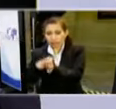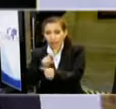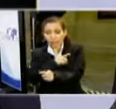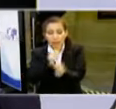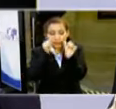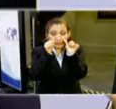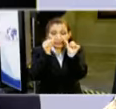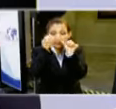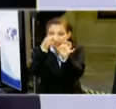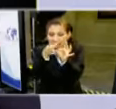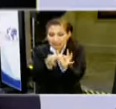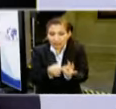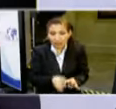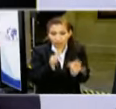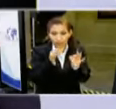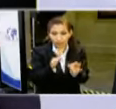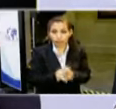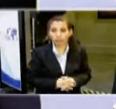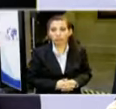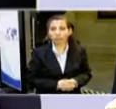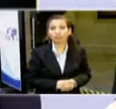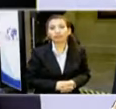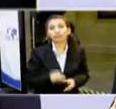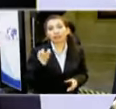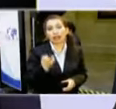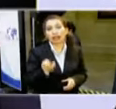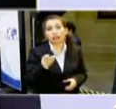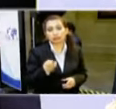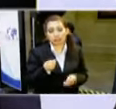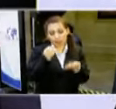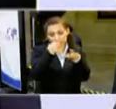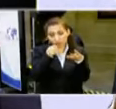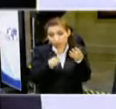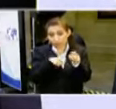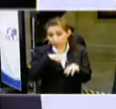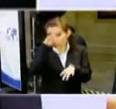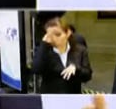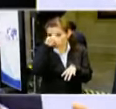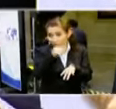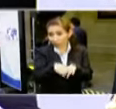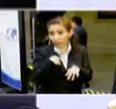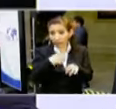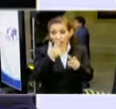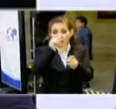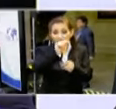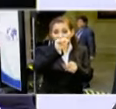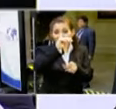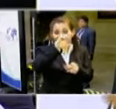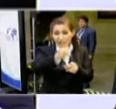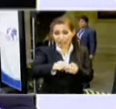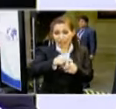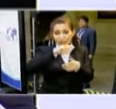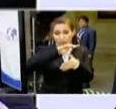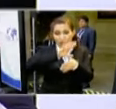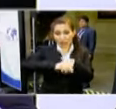atendidas y atendidas correctamente. A esas pertenencias me refiero: Tratado de Libre Comercio de América del